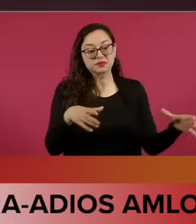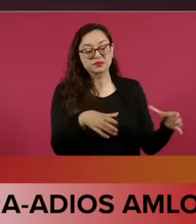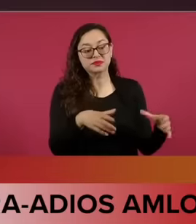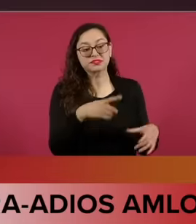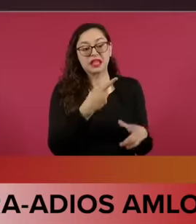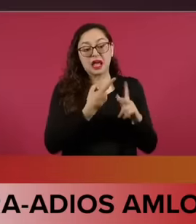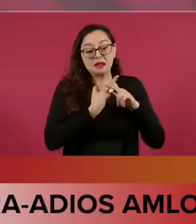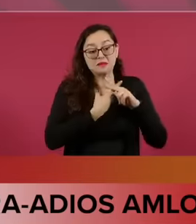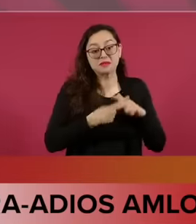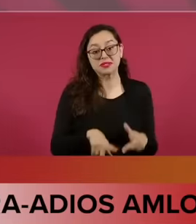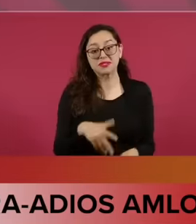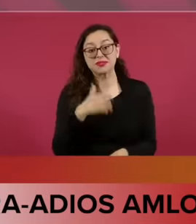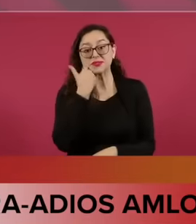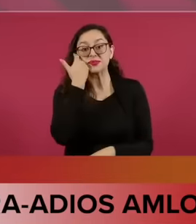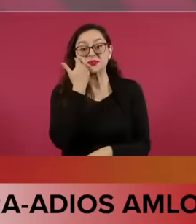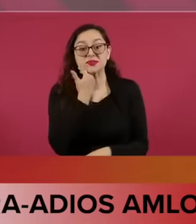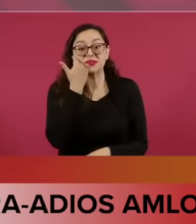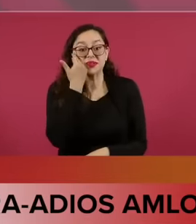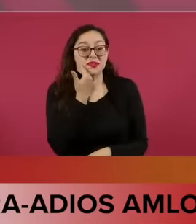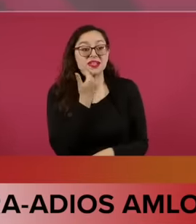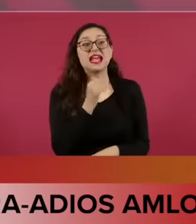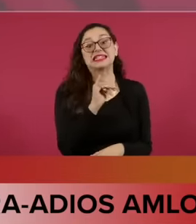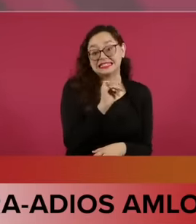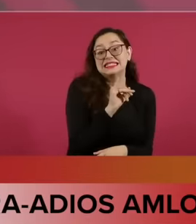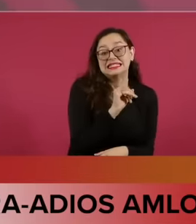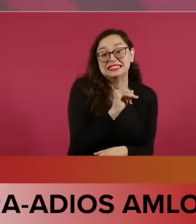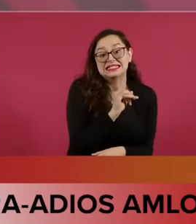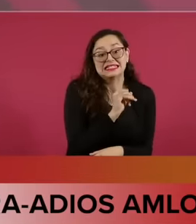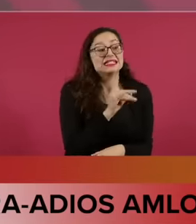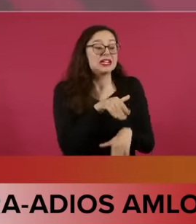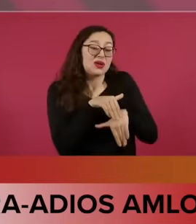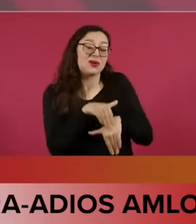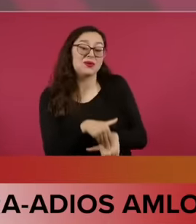y lo que usted diga señor,